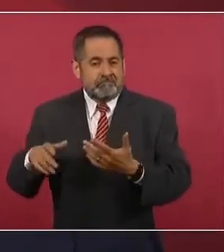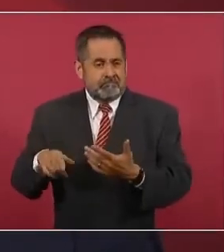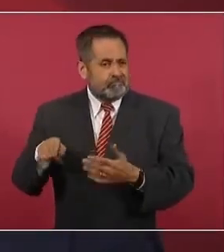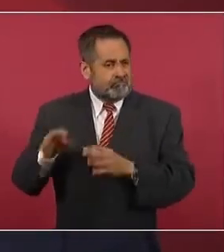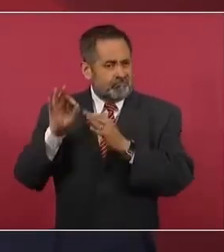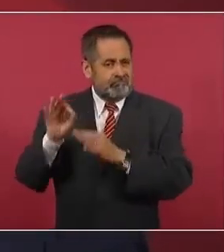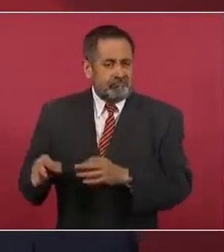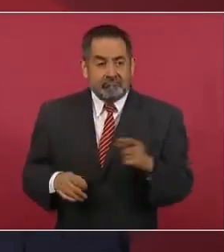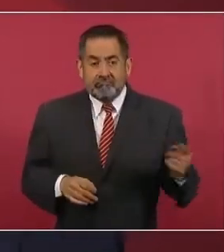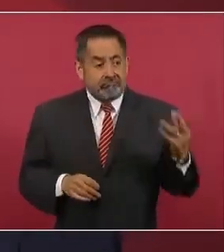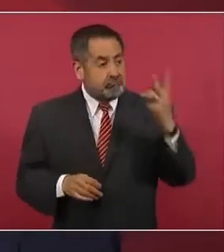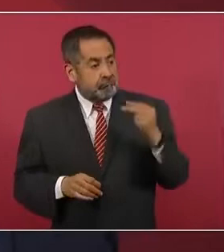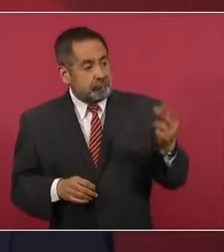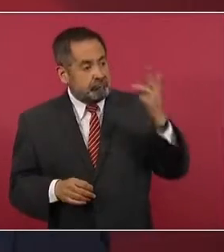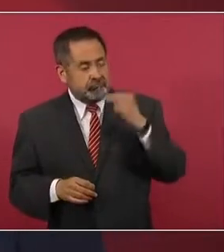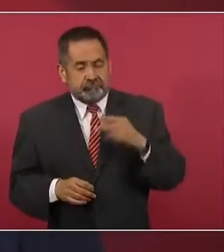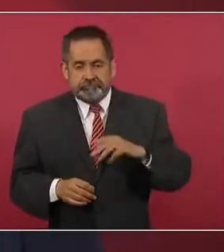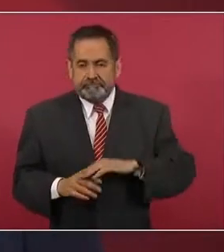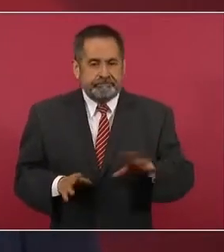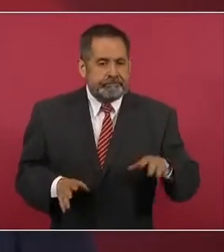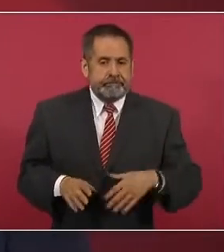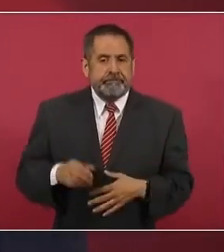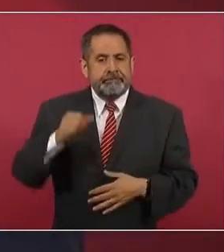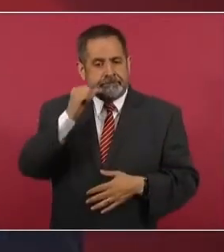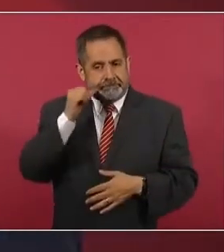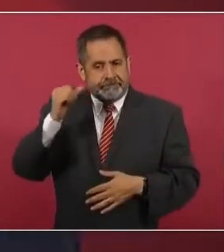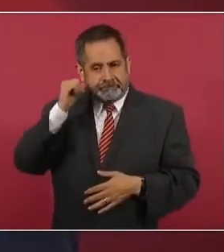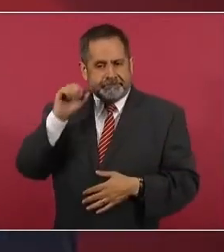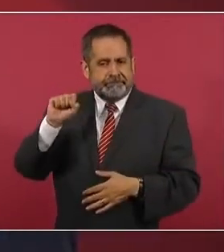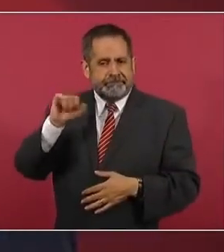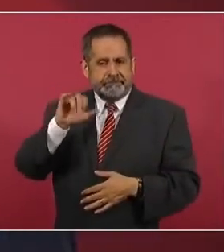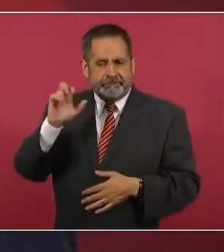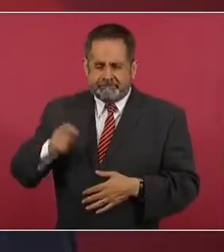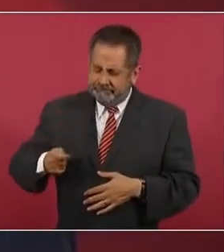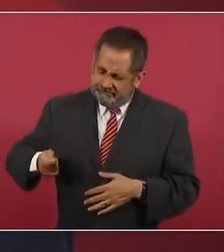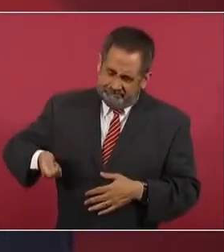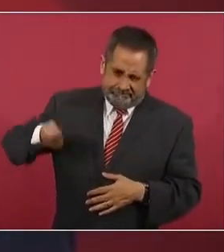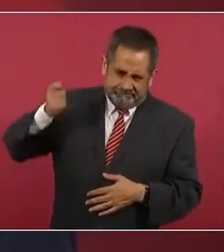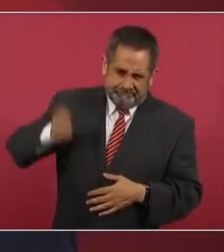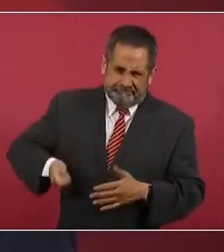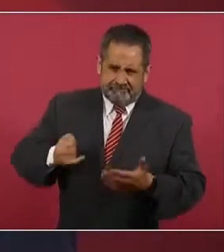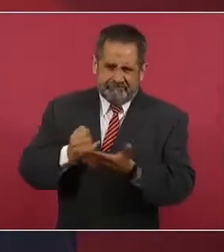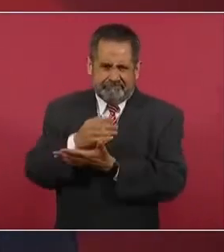legalmente constituidos. Y ayer resuelve la Corte